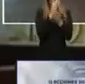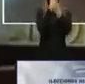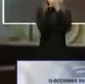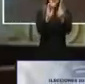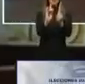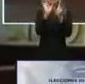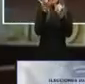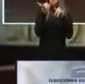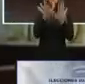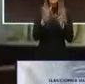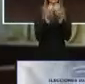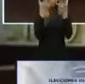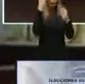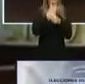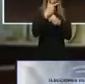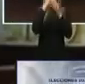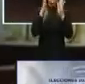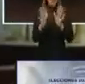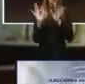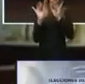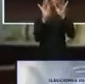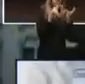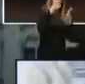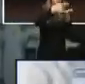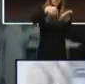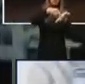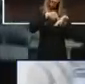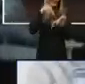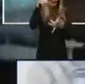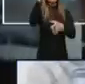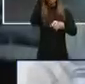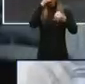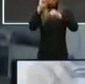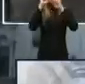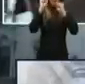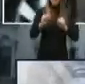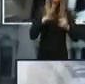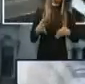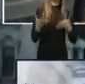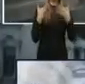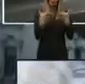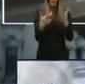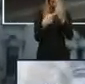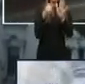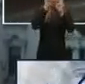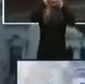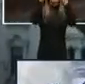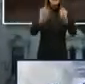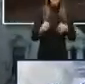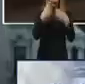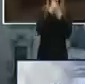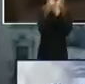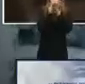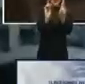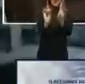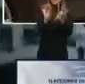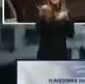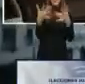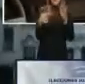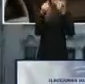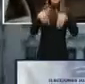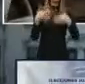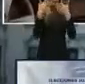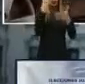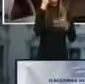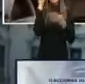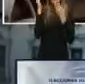guatemaltecos acudieron a las urnas en ese trabajo de consolidación de un sistema democrático que hoy se ve